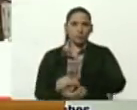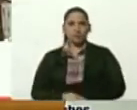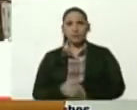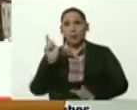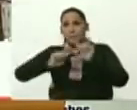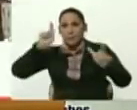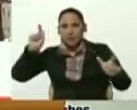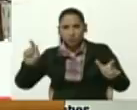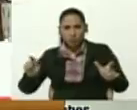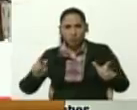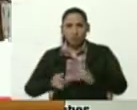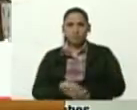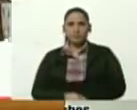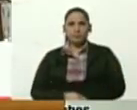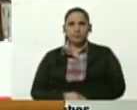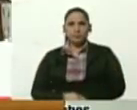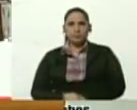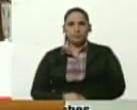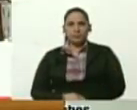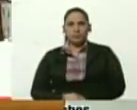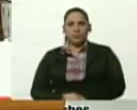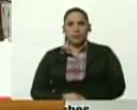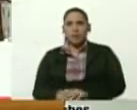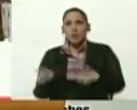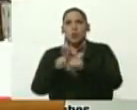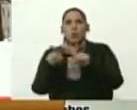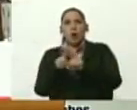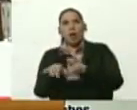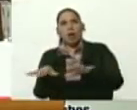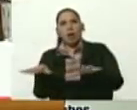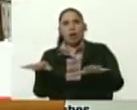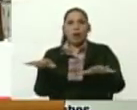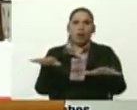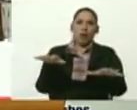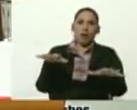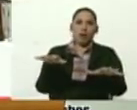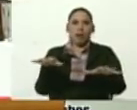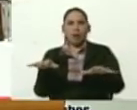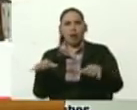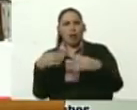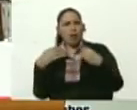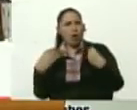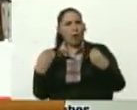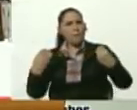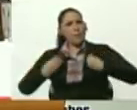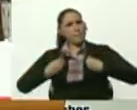que calculo son zombies vivientes, porque ¿cómo se puede vivir así?